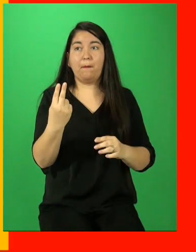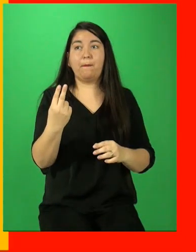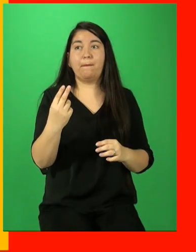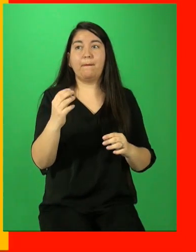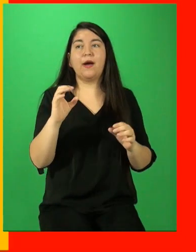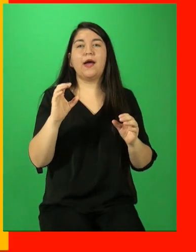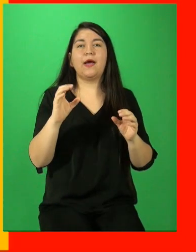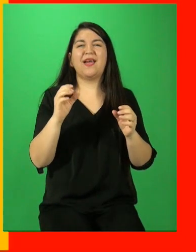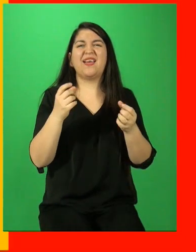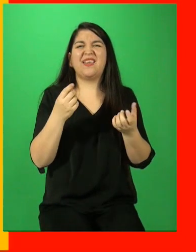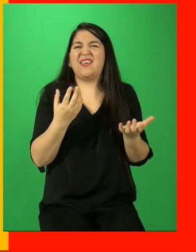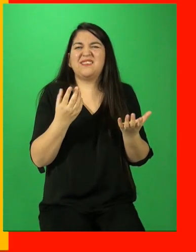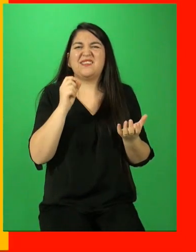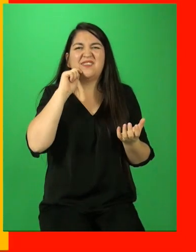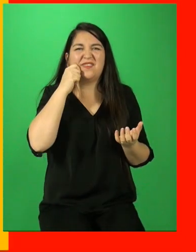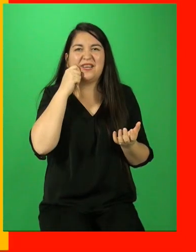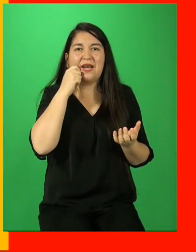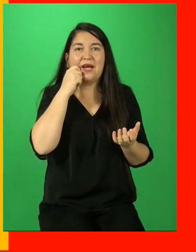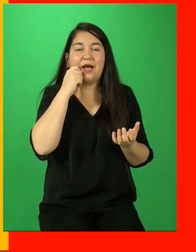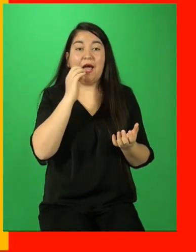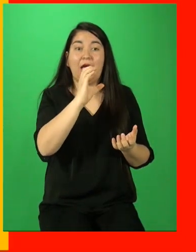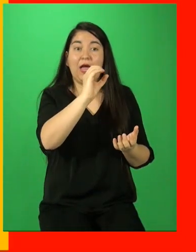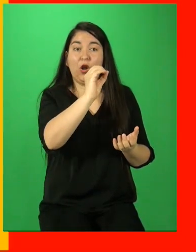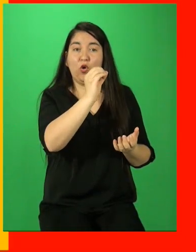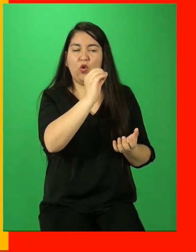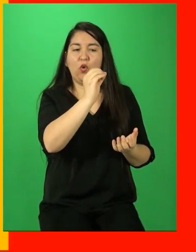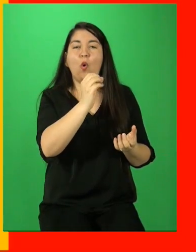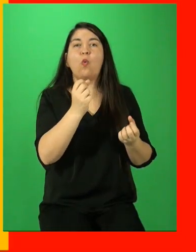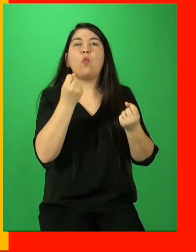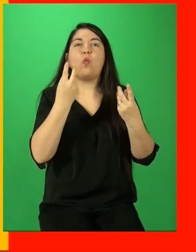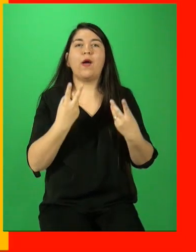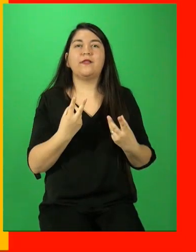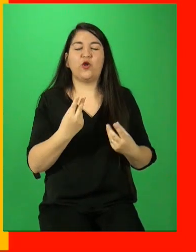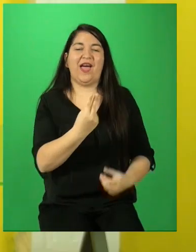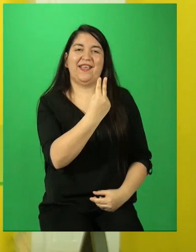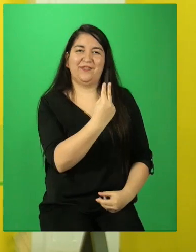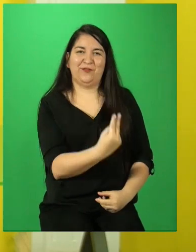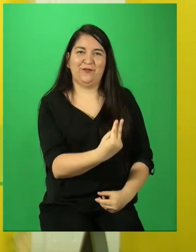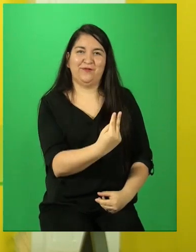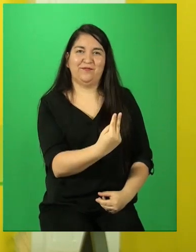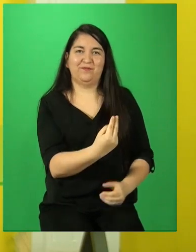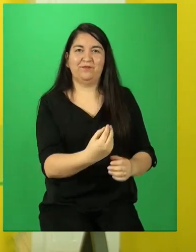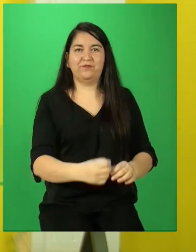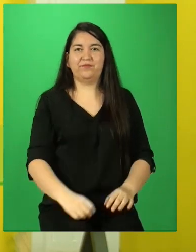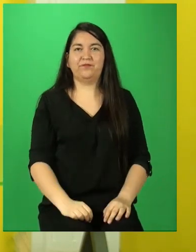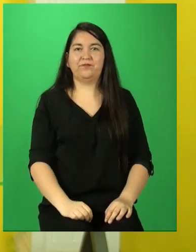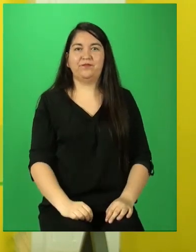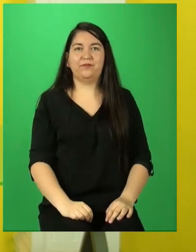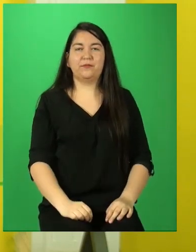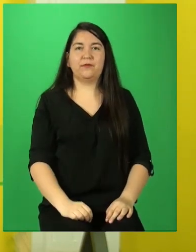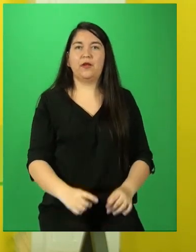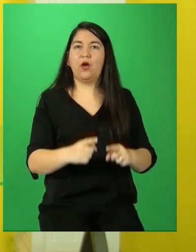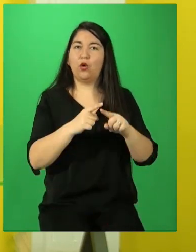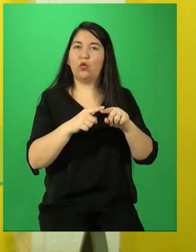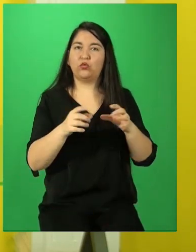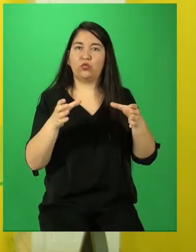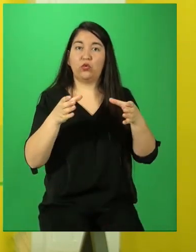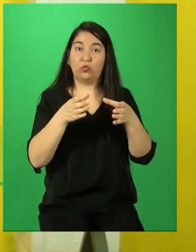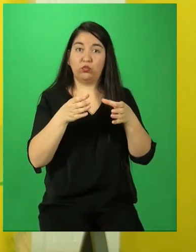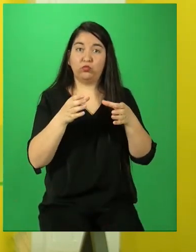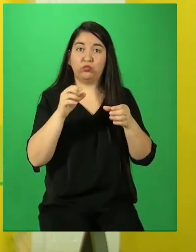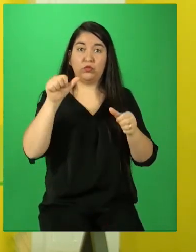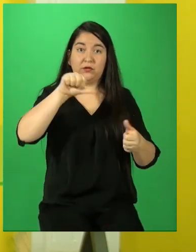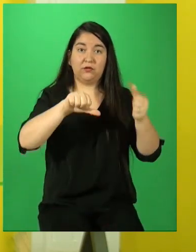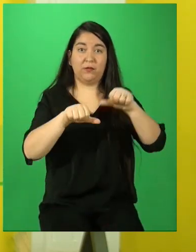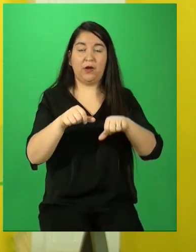y es la cantidad de oxígenos que hay en esa fórmula química. Otro compuesto muy conocido